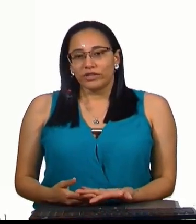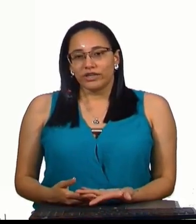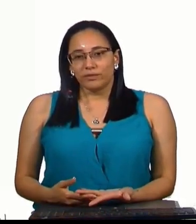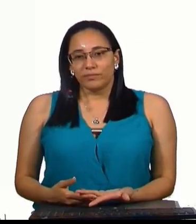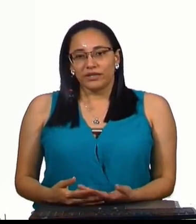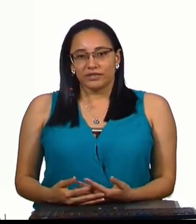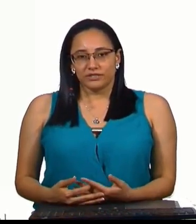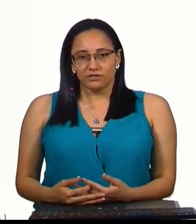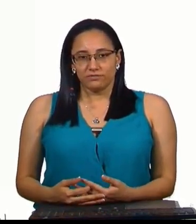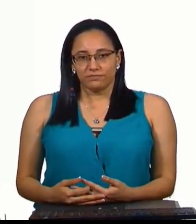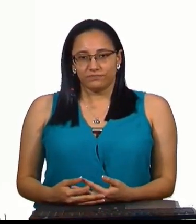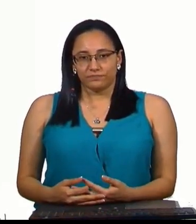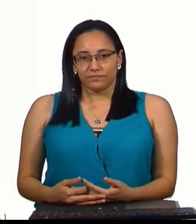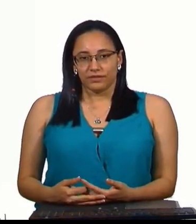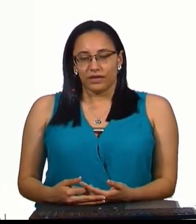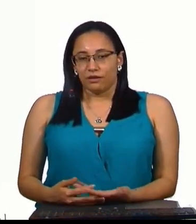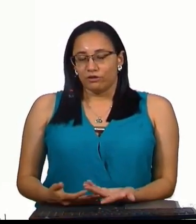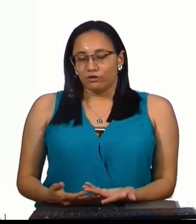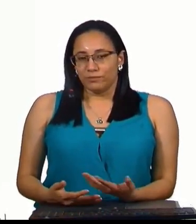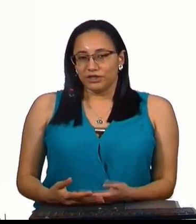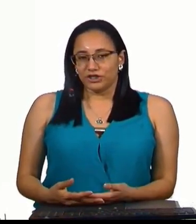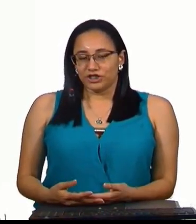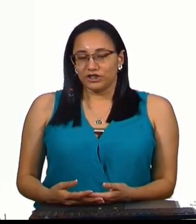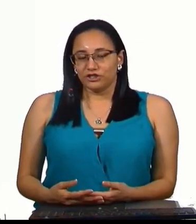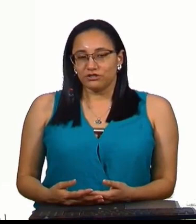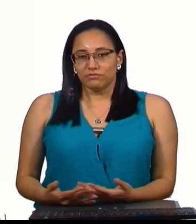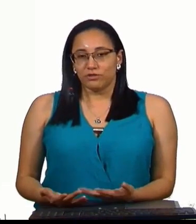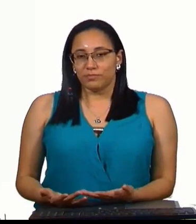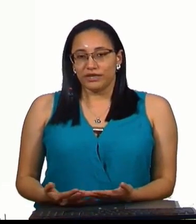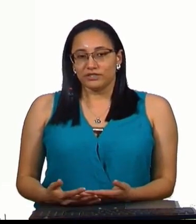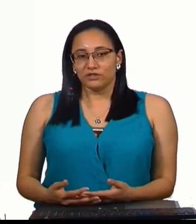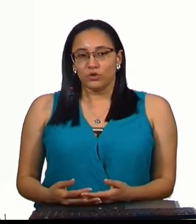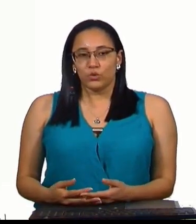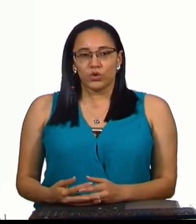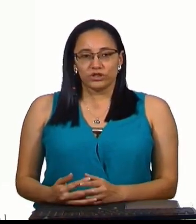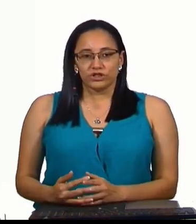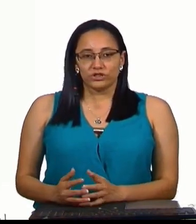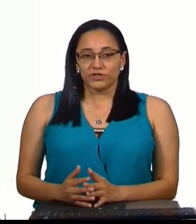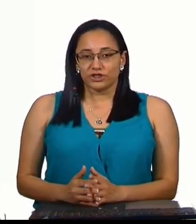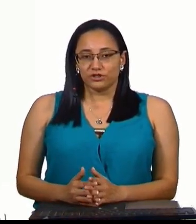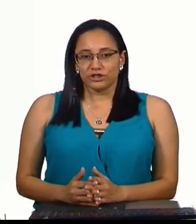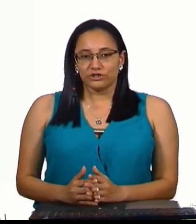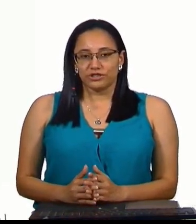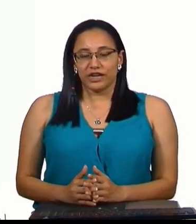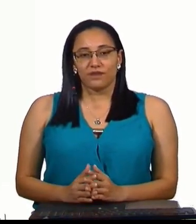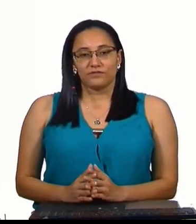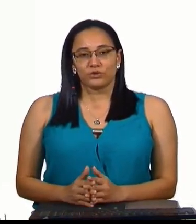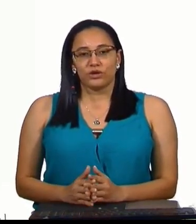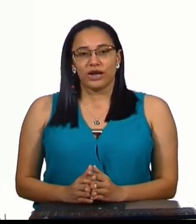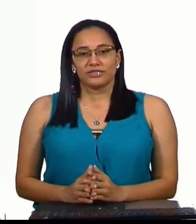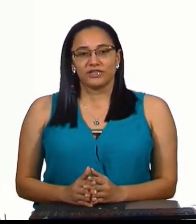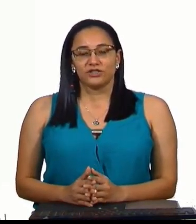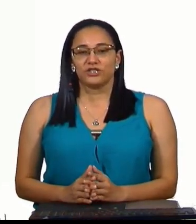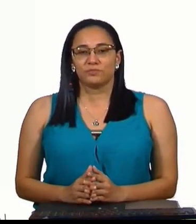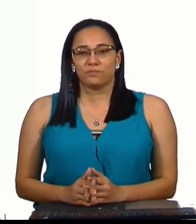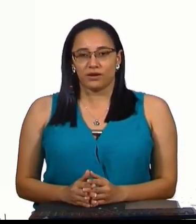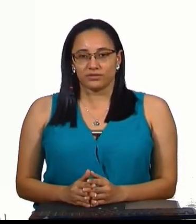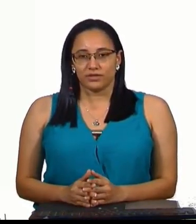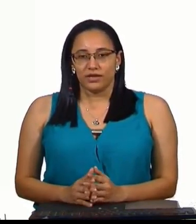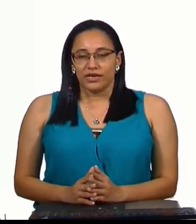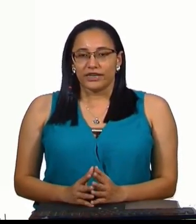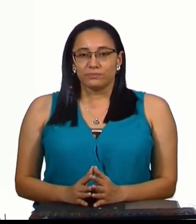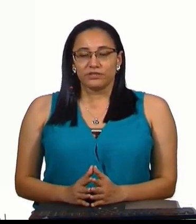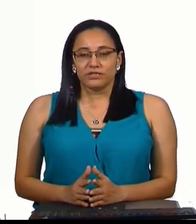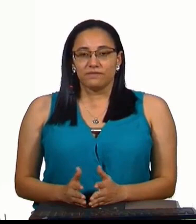cual no requiere imaginación. No imagination, no imaginación. No wonder some children today have short attention